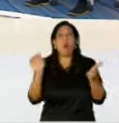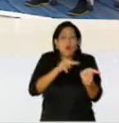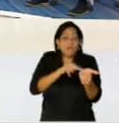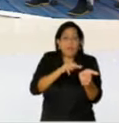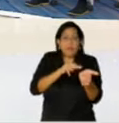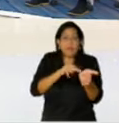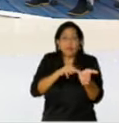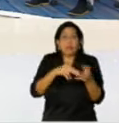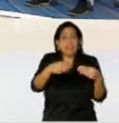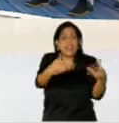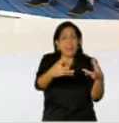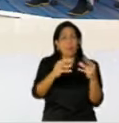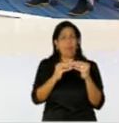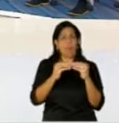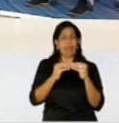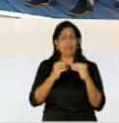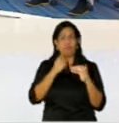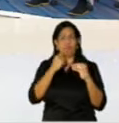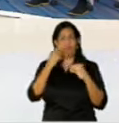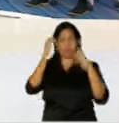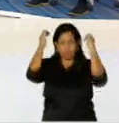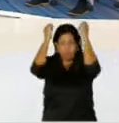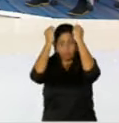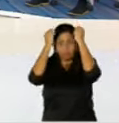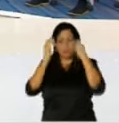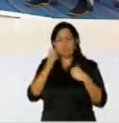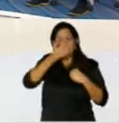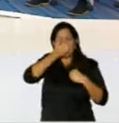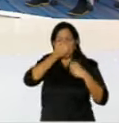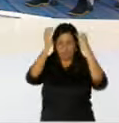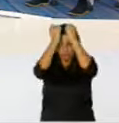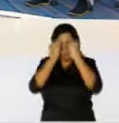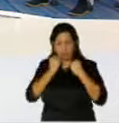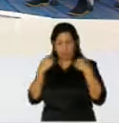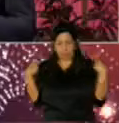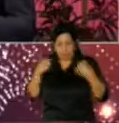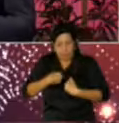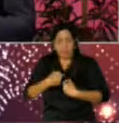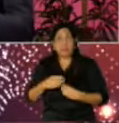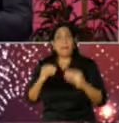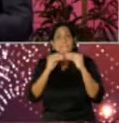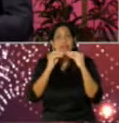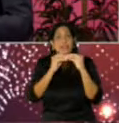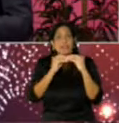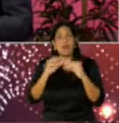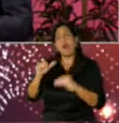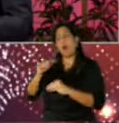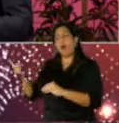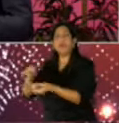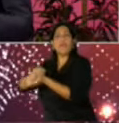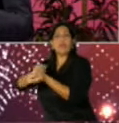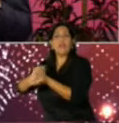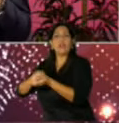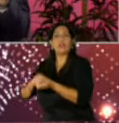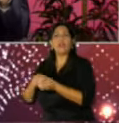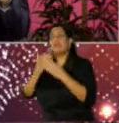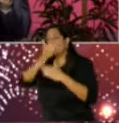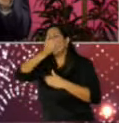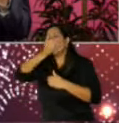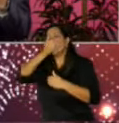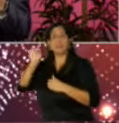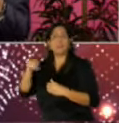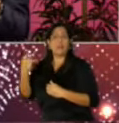estos pacientes se le da un equipo mucho más protectivo que a las enfermeras que no trabajan o enfermeros que no trabajan con esos pacientes. ¿Cuál